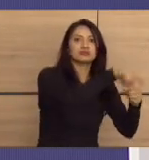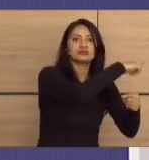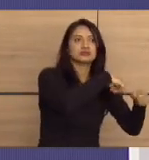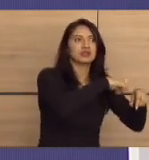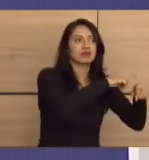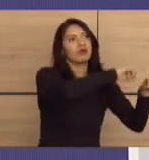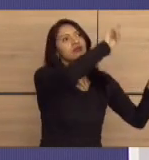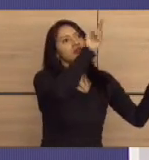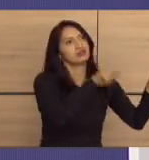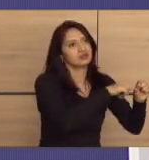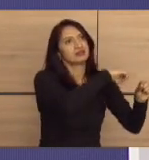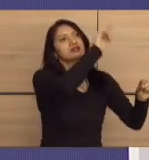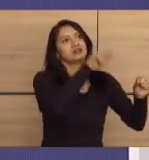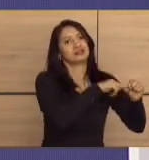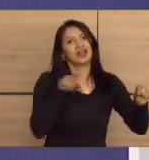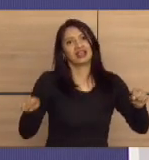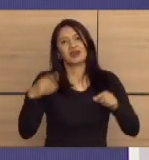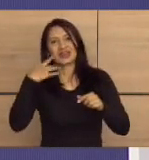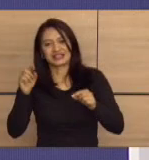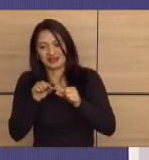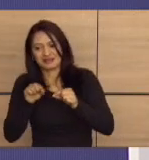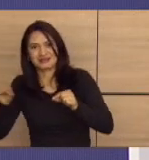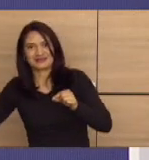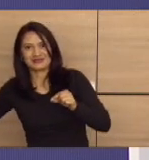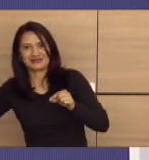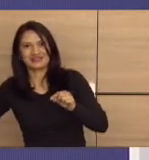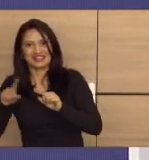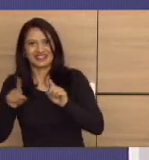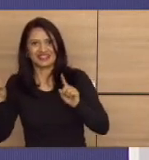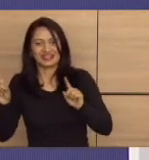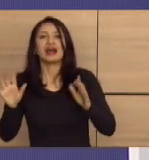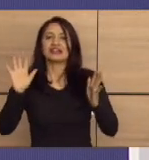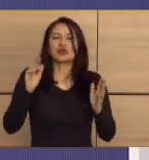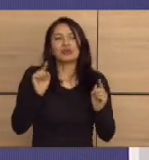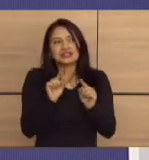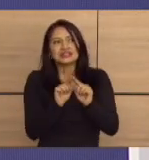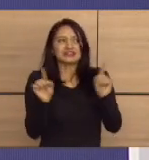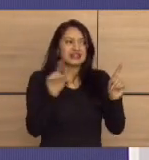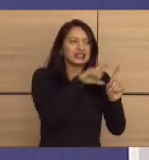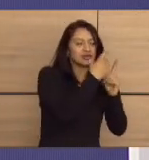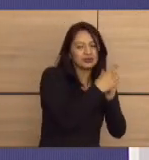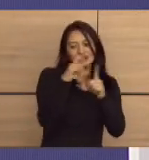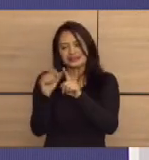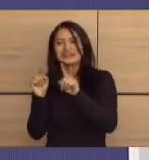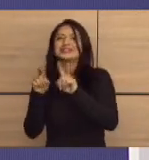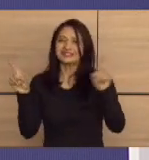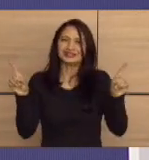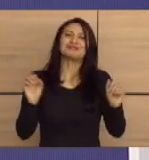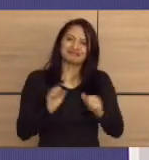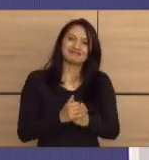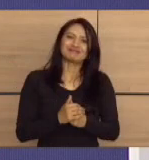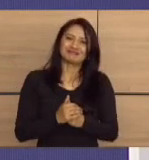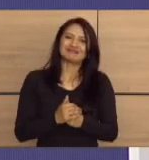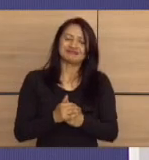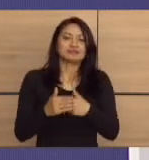lineal. Entonces, en eso y en otros temas hay muchas tensiones. Entonces, la invitación es que